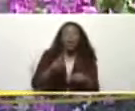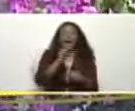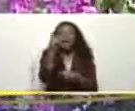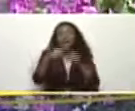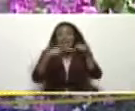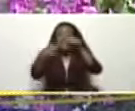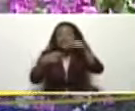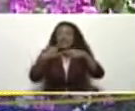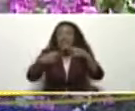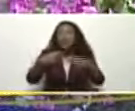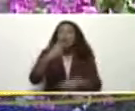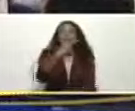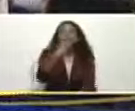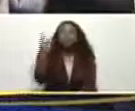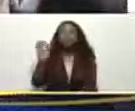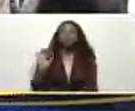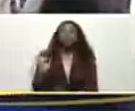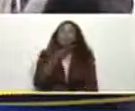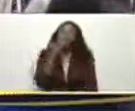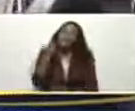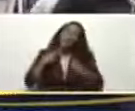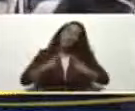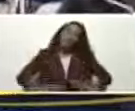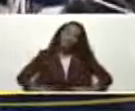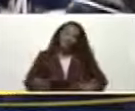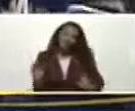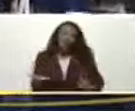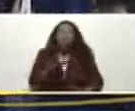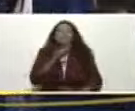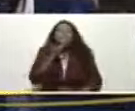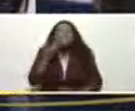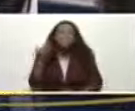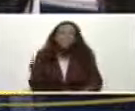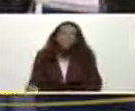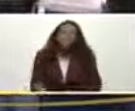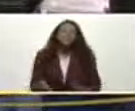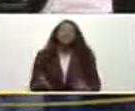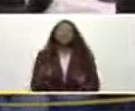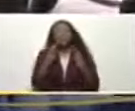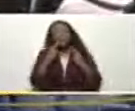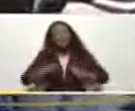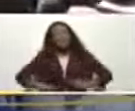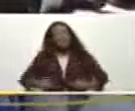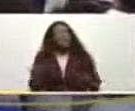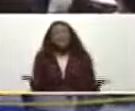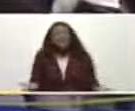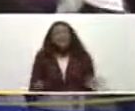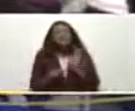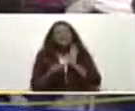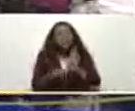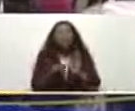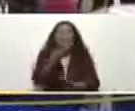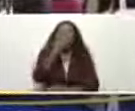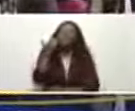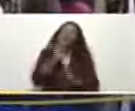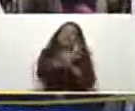XXI es hablar de una mejor humanidad. Y hablar de una mejor humanidad es hablar de una mejor